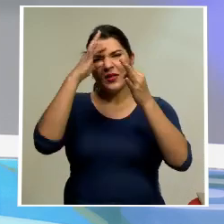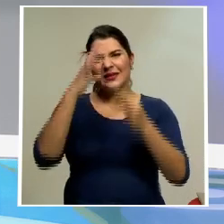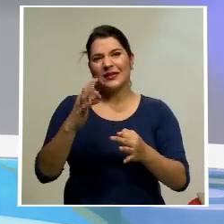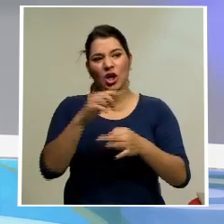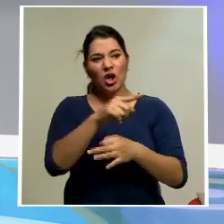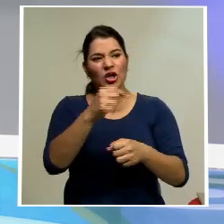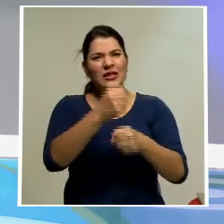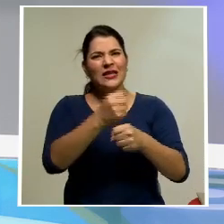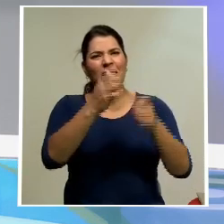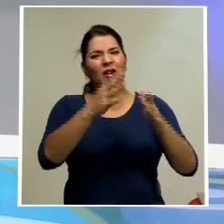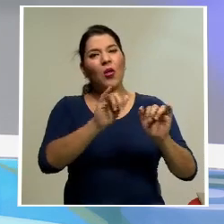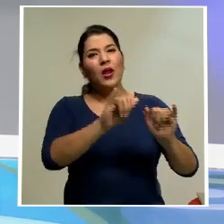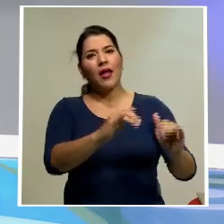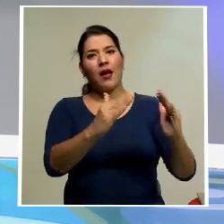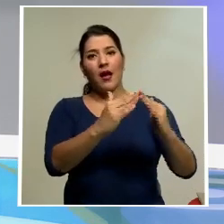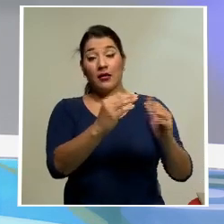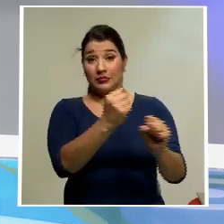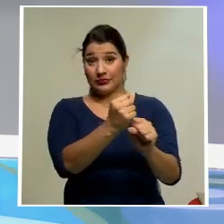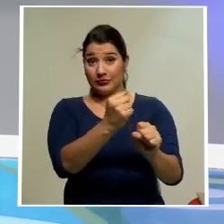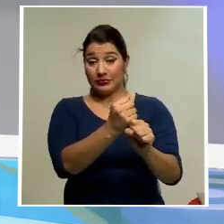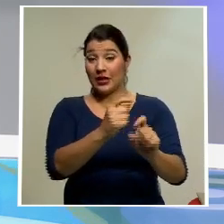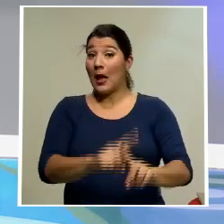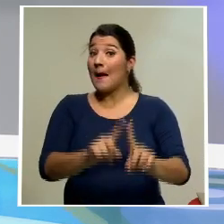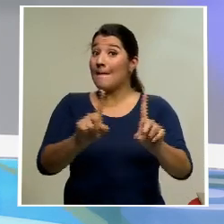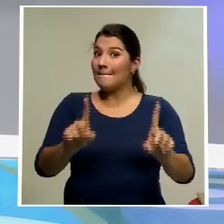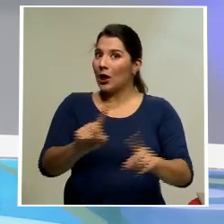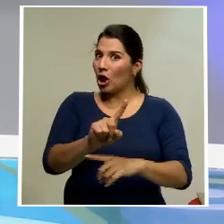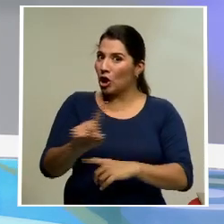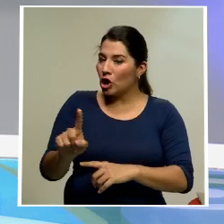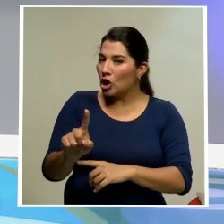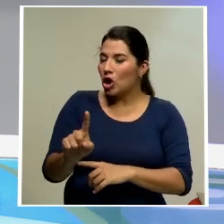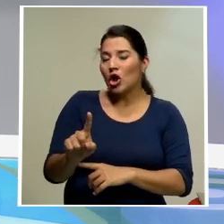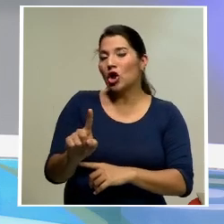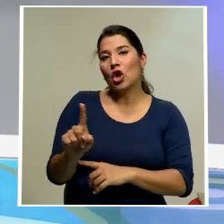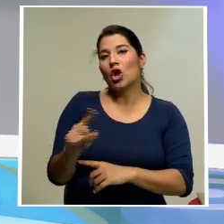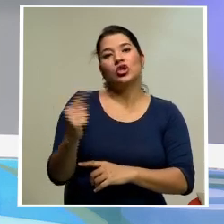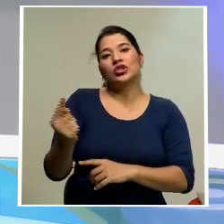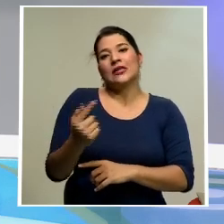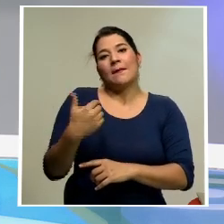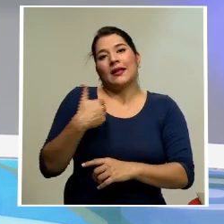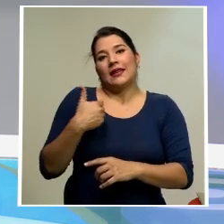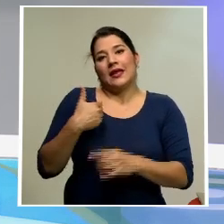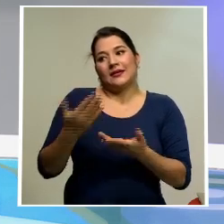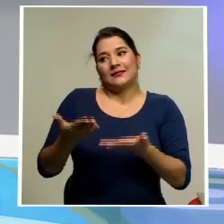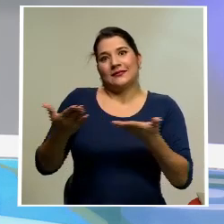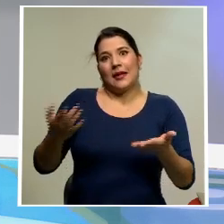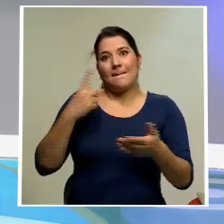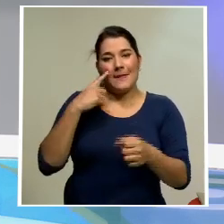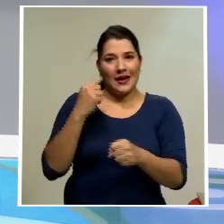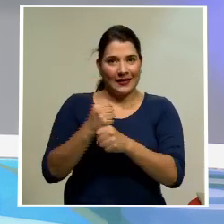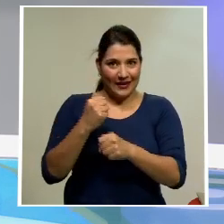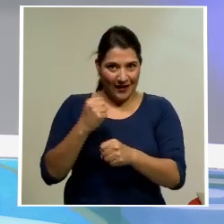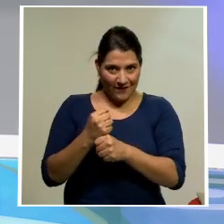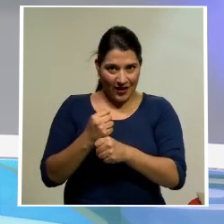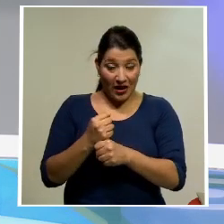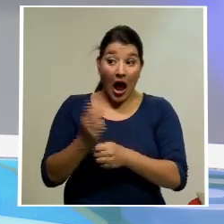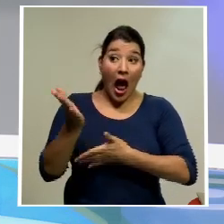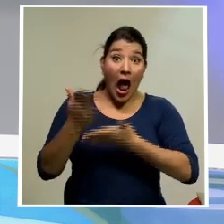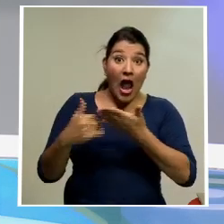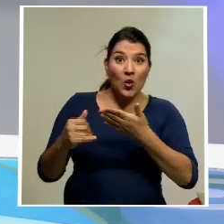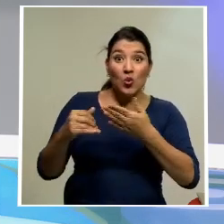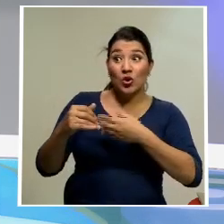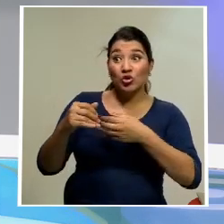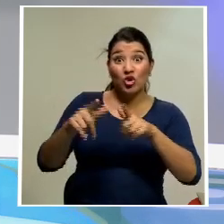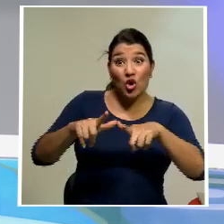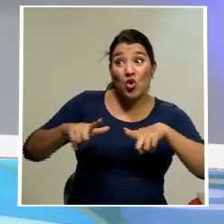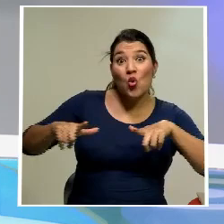a realizar trabajo desde casa. Sin embargo, no siempre se tienen todas las herramientas a la mano para trabajar. Los espacios de coworking en el país